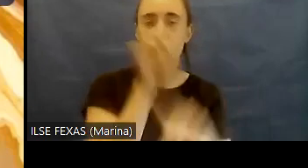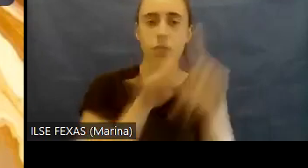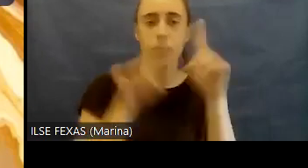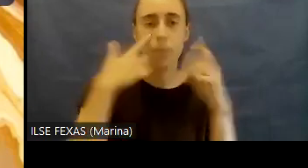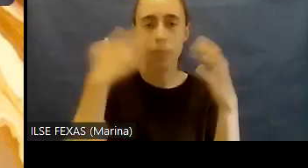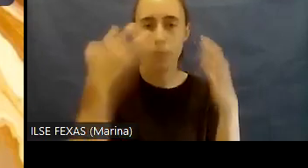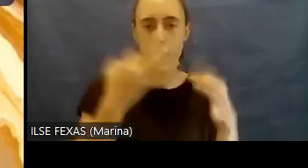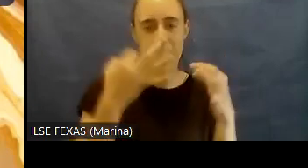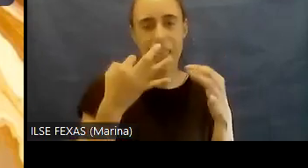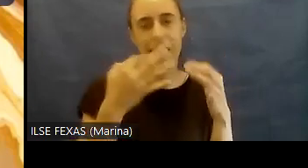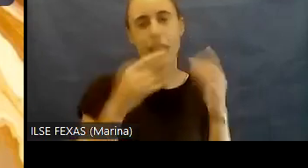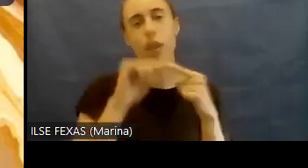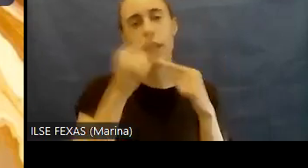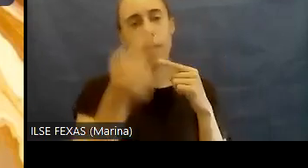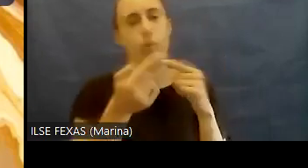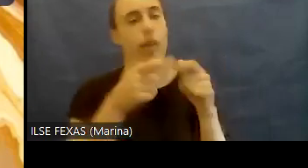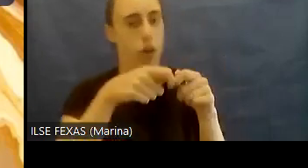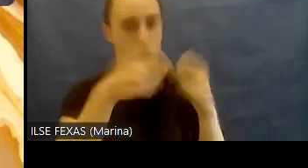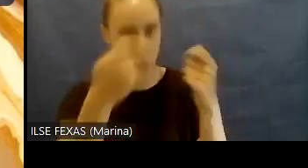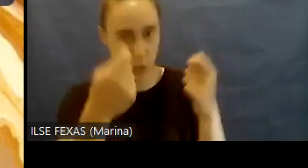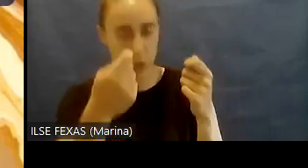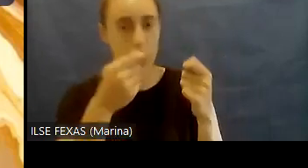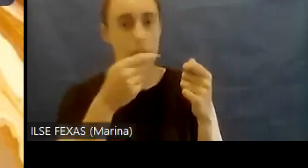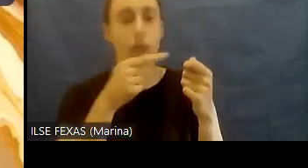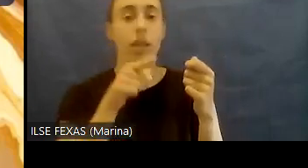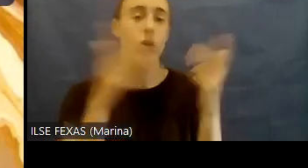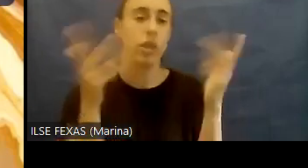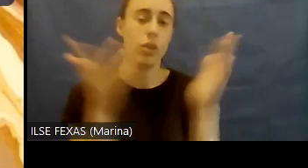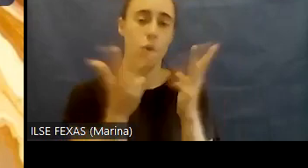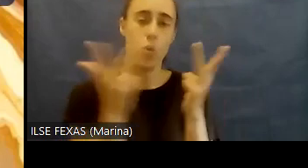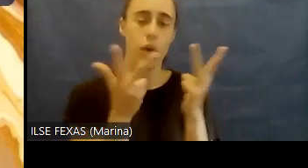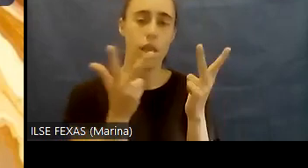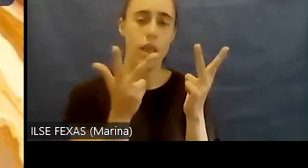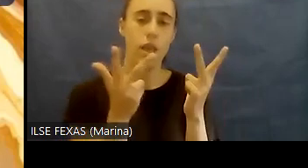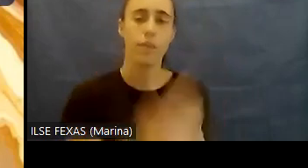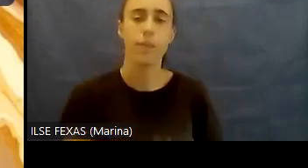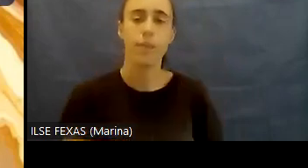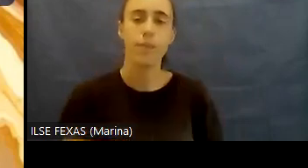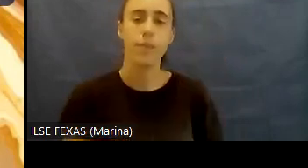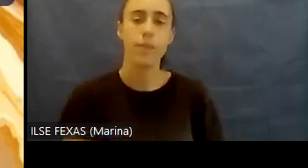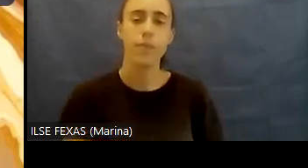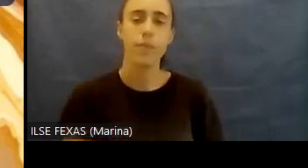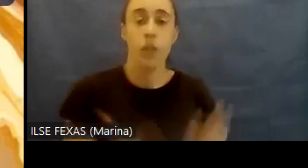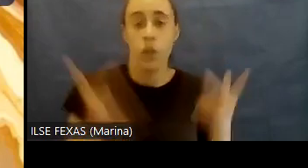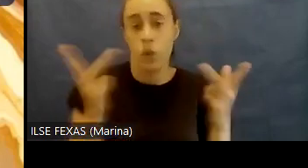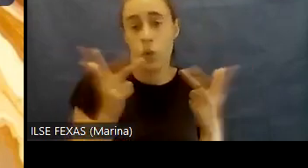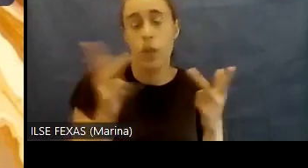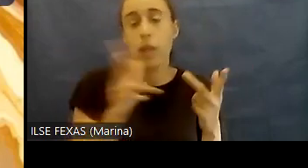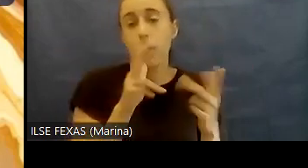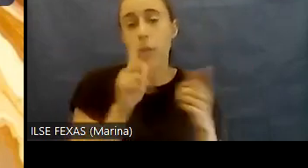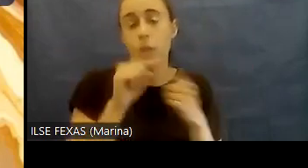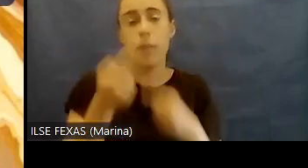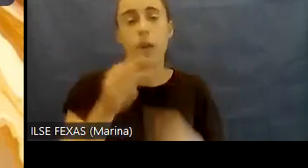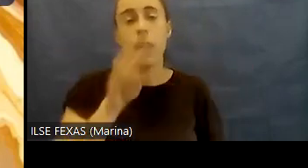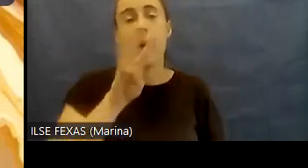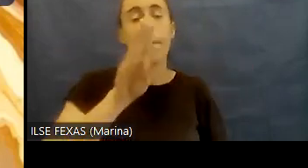de perforación a nivel intestinal, que eso sí que sería una urgencia vital, ¿no? riesgo de peritonitis.